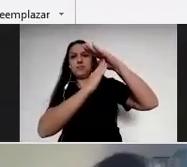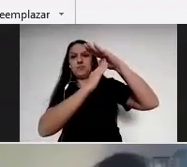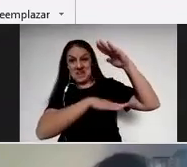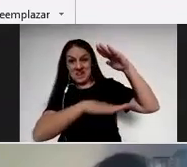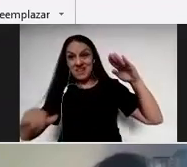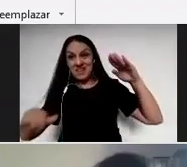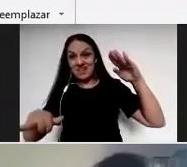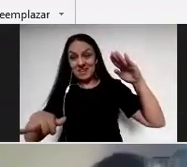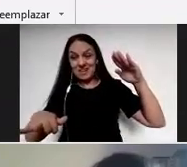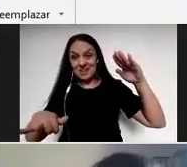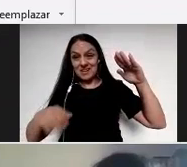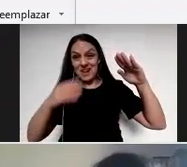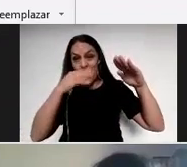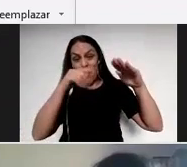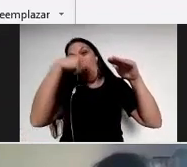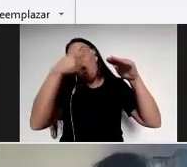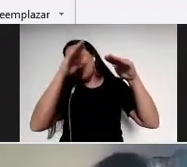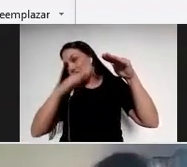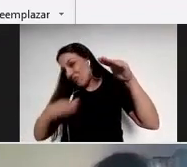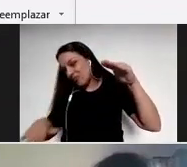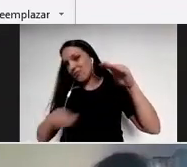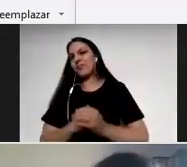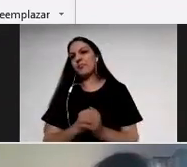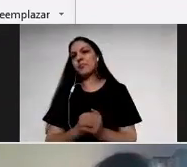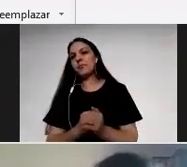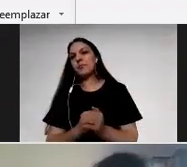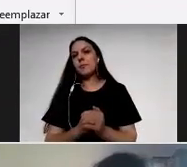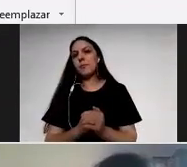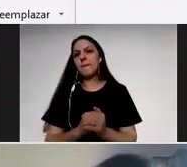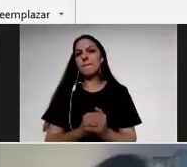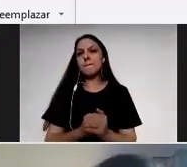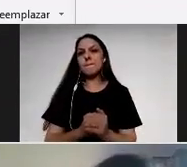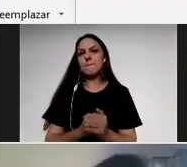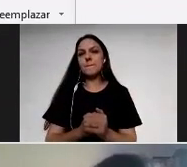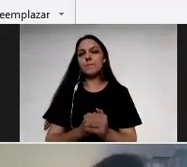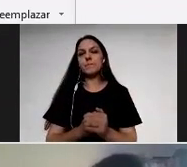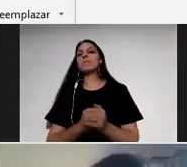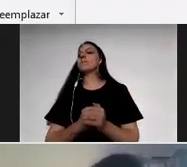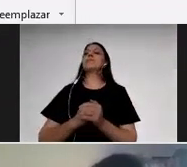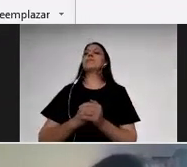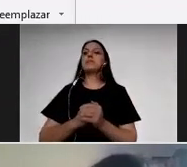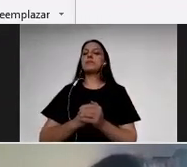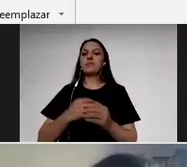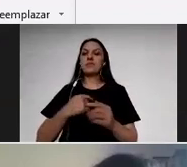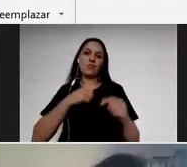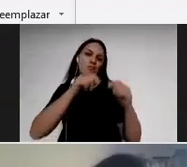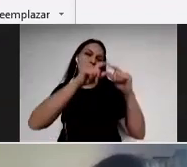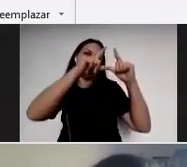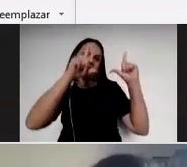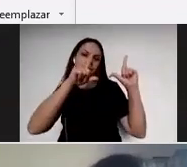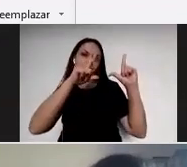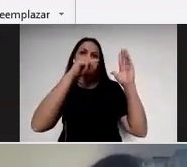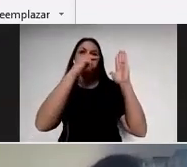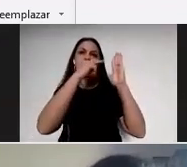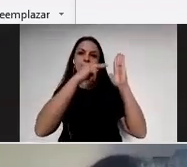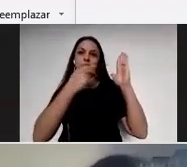los demás intereses. Bueno, voy, ya les dije que voy pasando así para que puedan